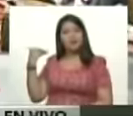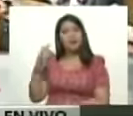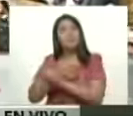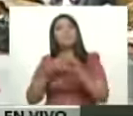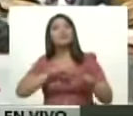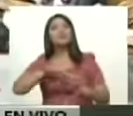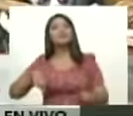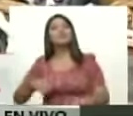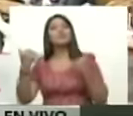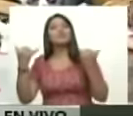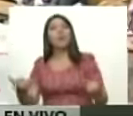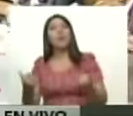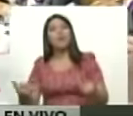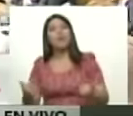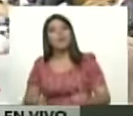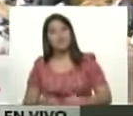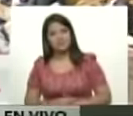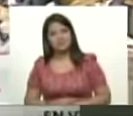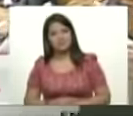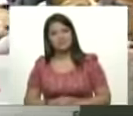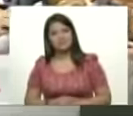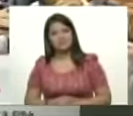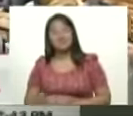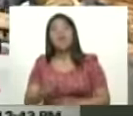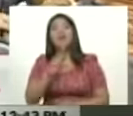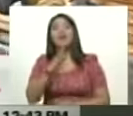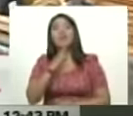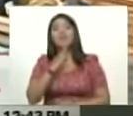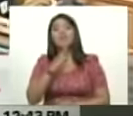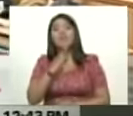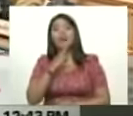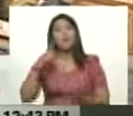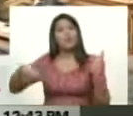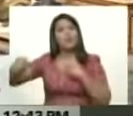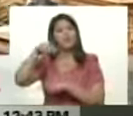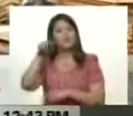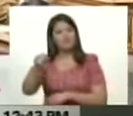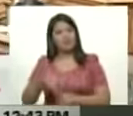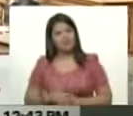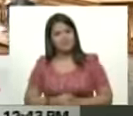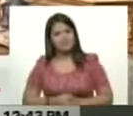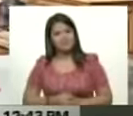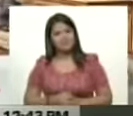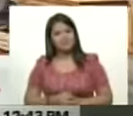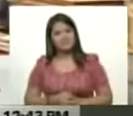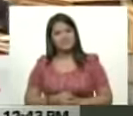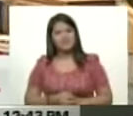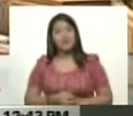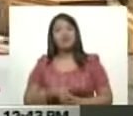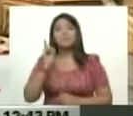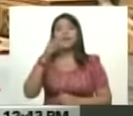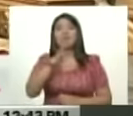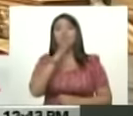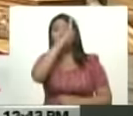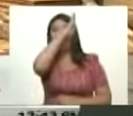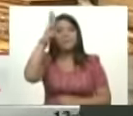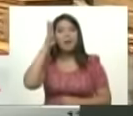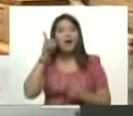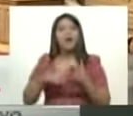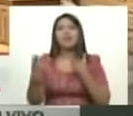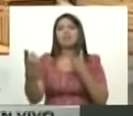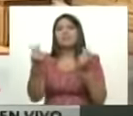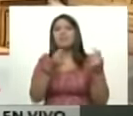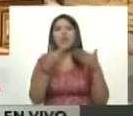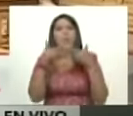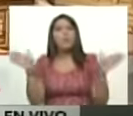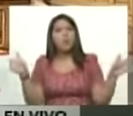queremos hablar de presente, del Banco de Andorra, del Banco de Madrid, de los dineros